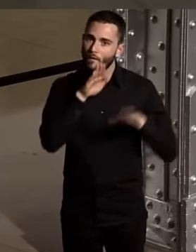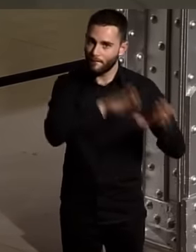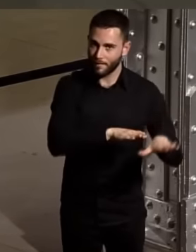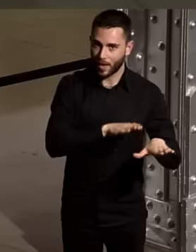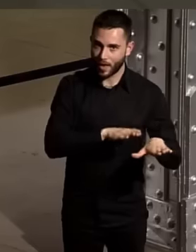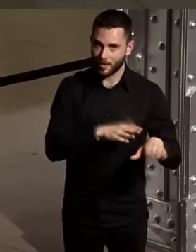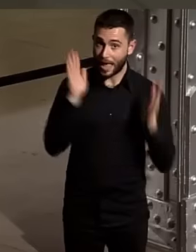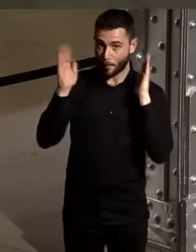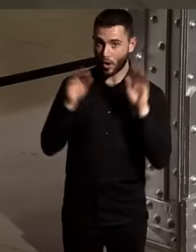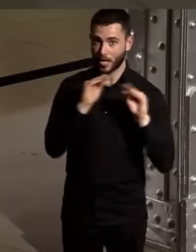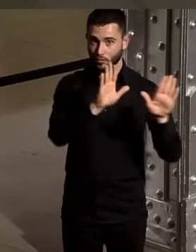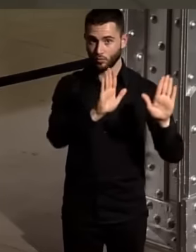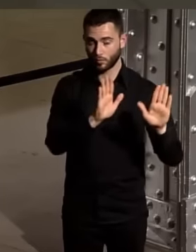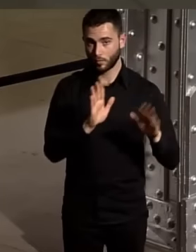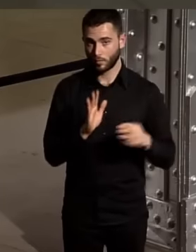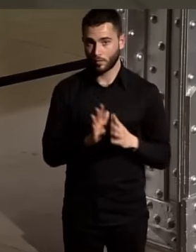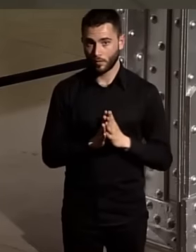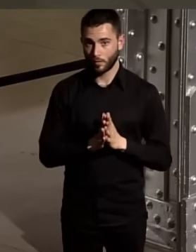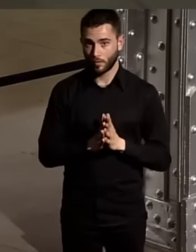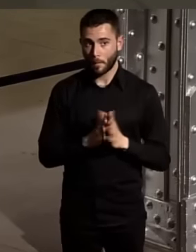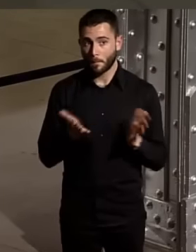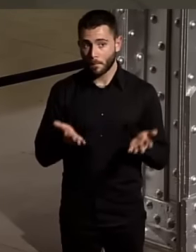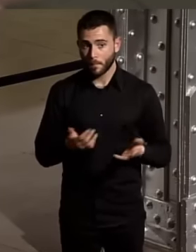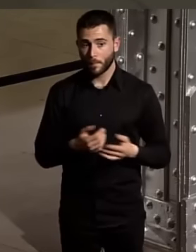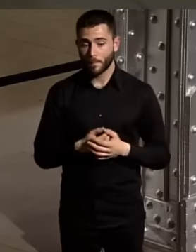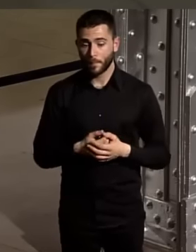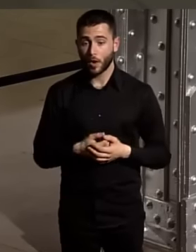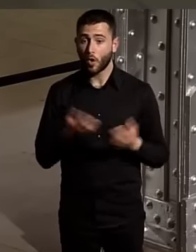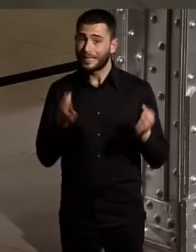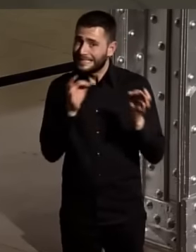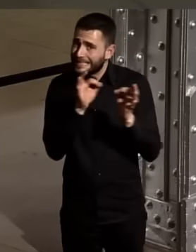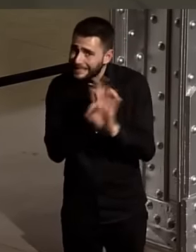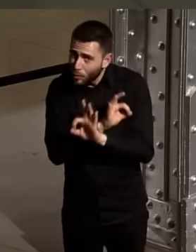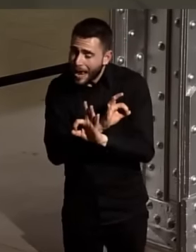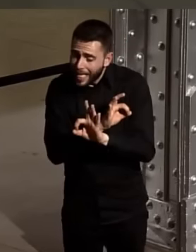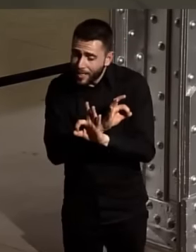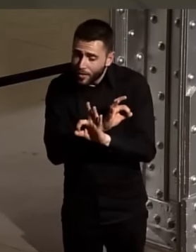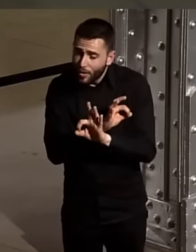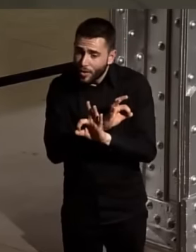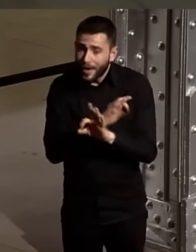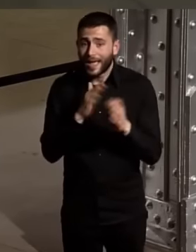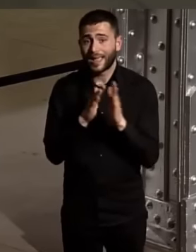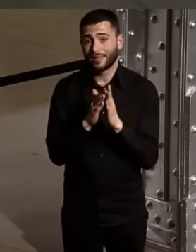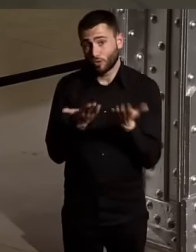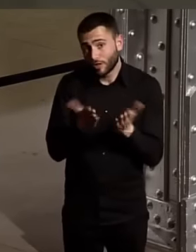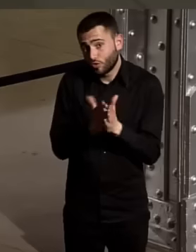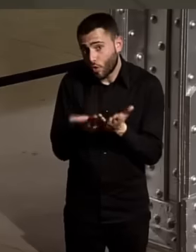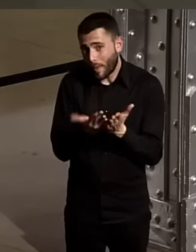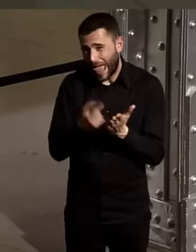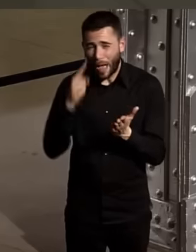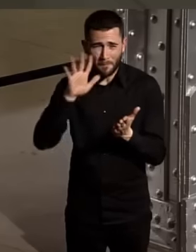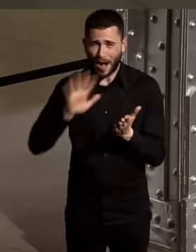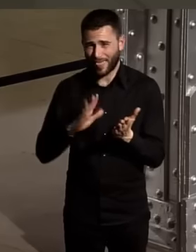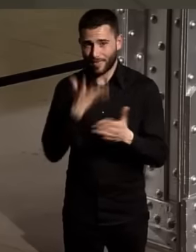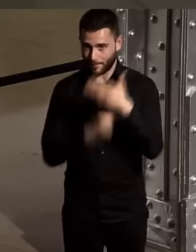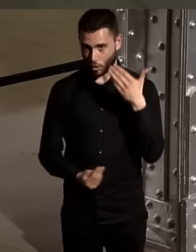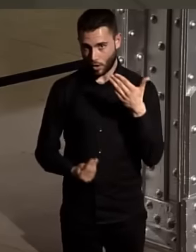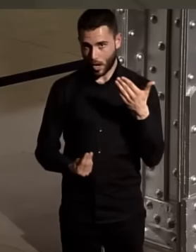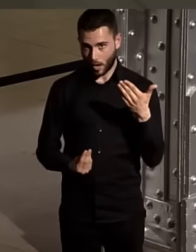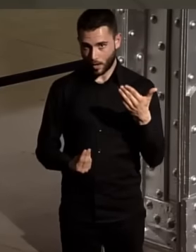pasa es que el pensamiento científico de su época era equivocado Y entonces la la novela Ahora nos parece errónea no